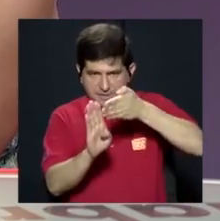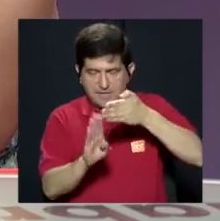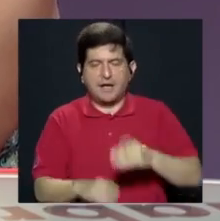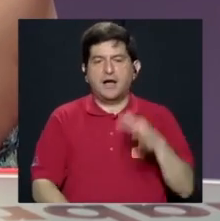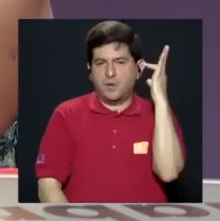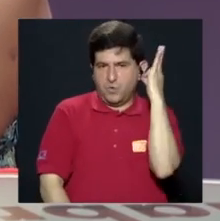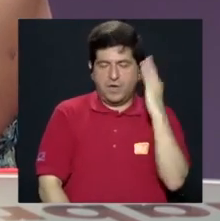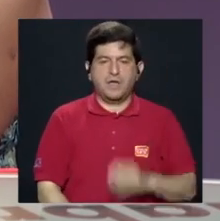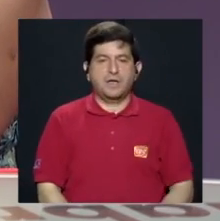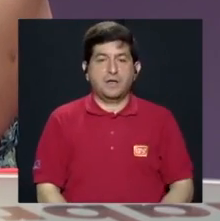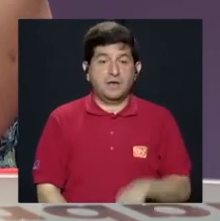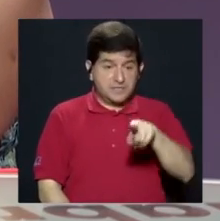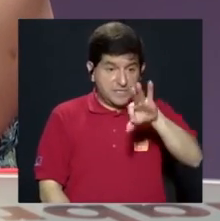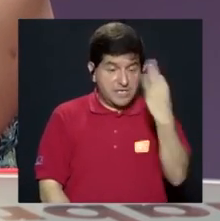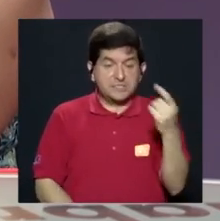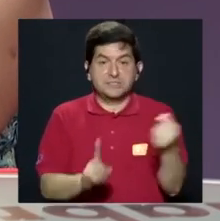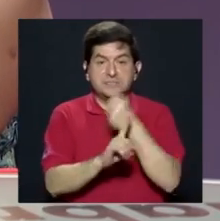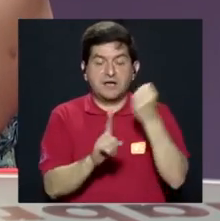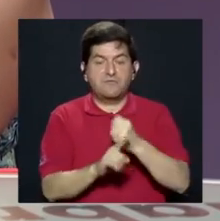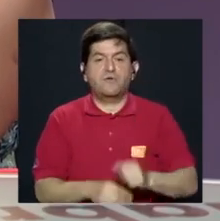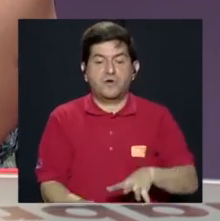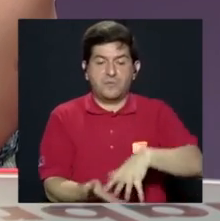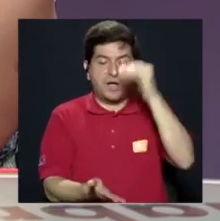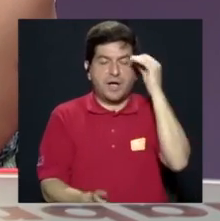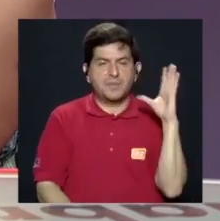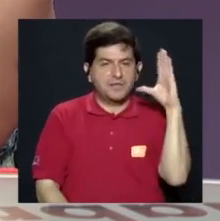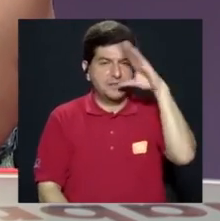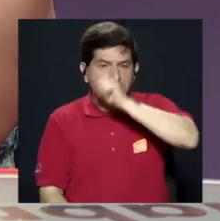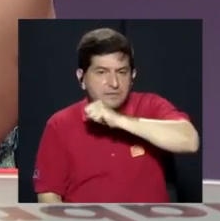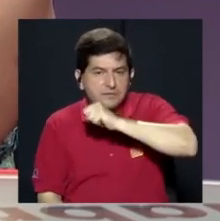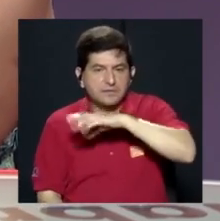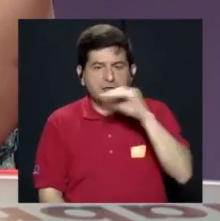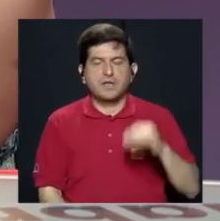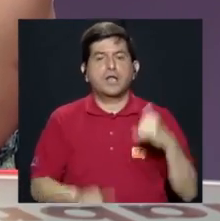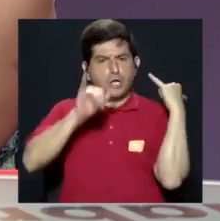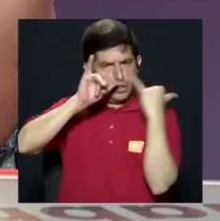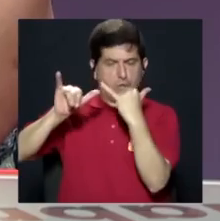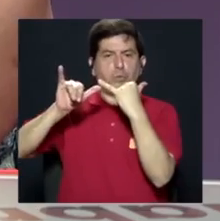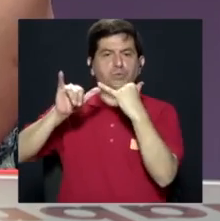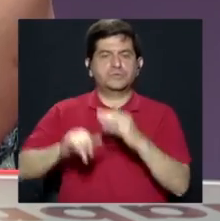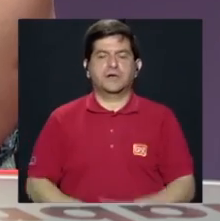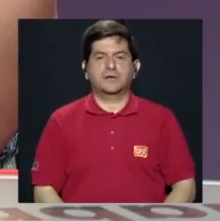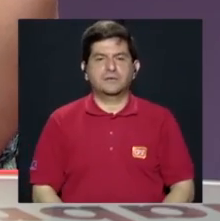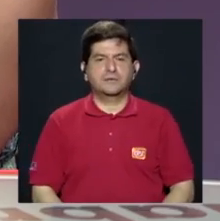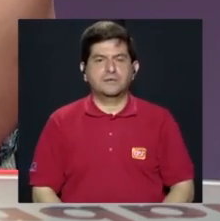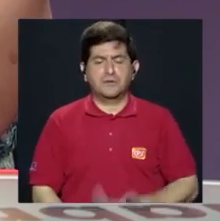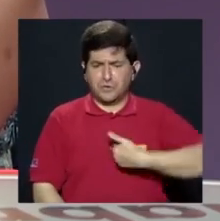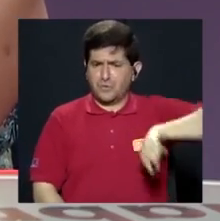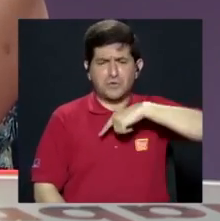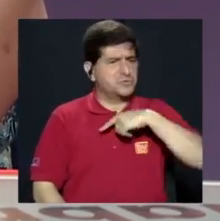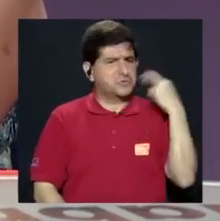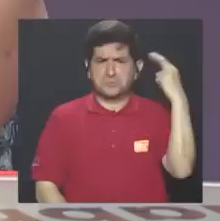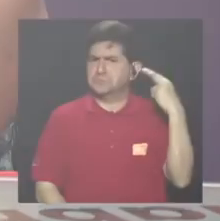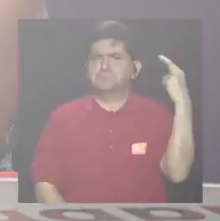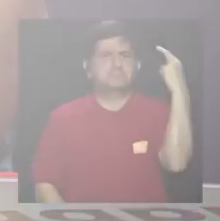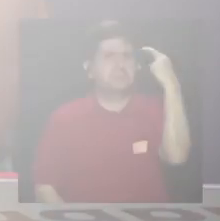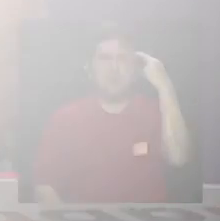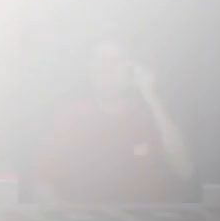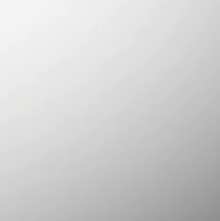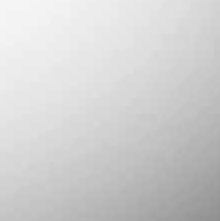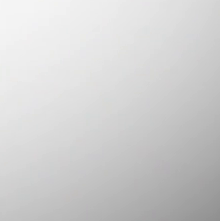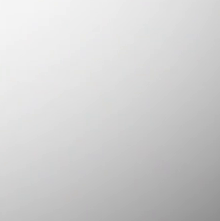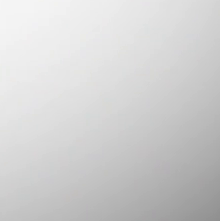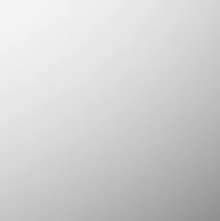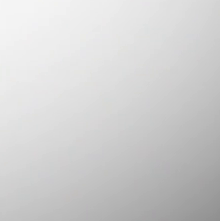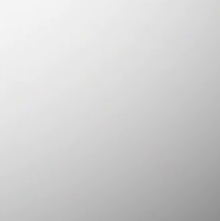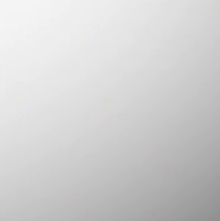que esta forma de violencia debemos aprender a reconocerla y denunciarla. No tenemos por qué